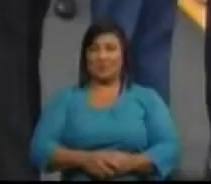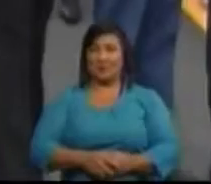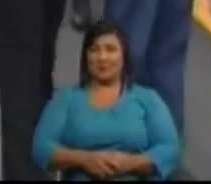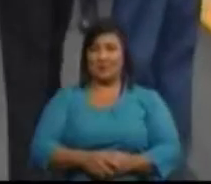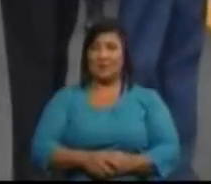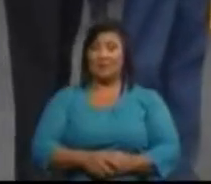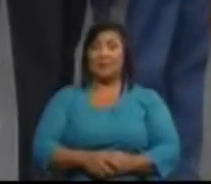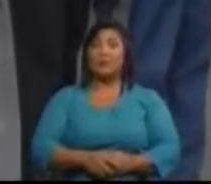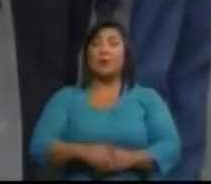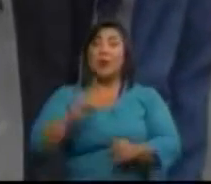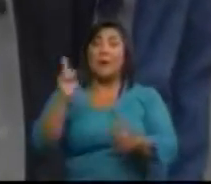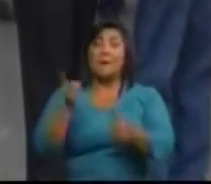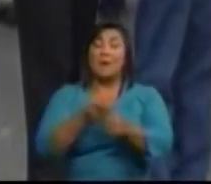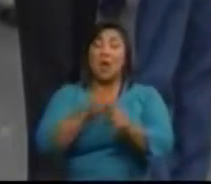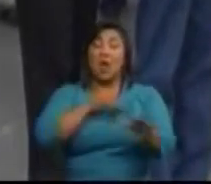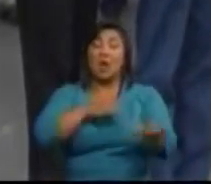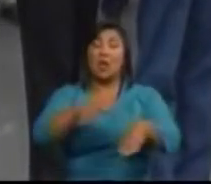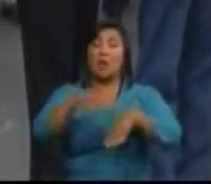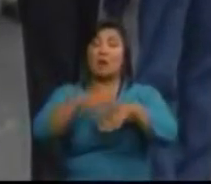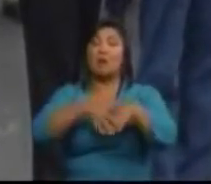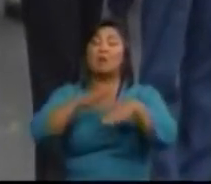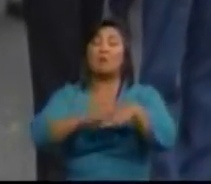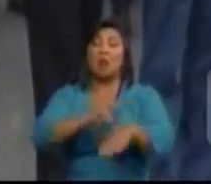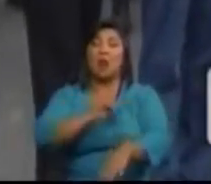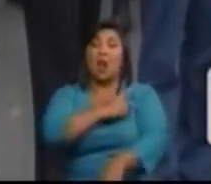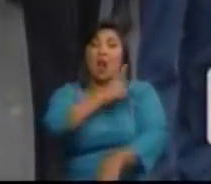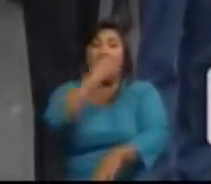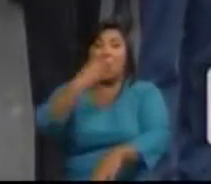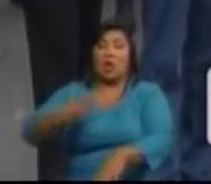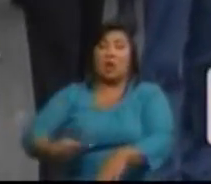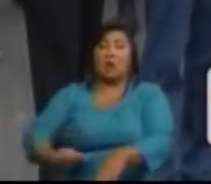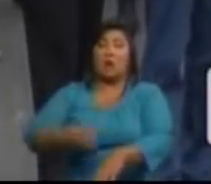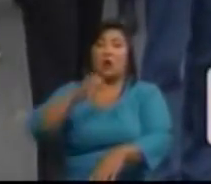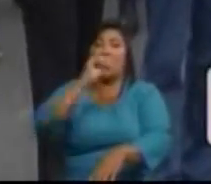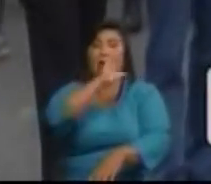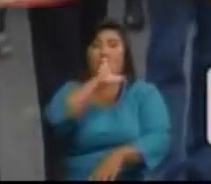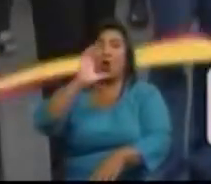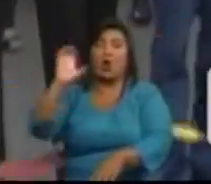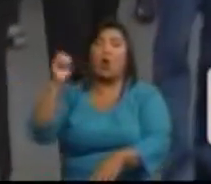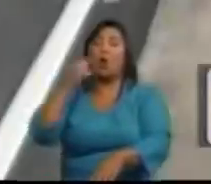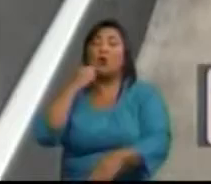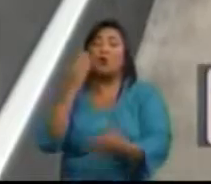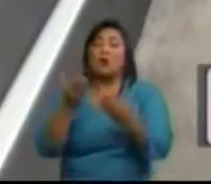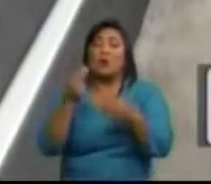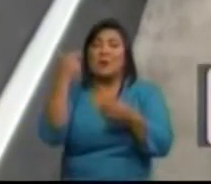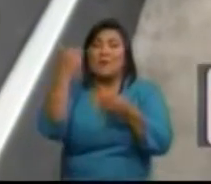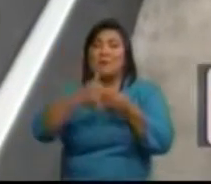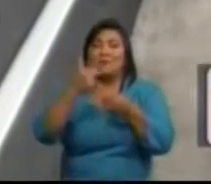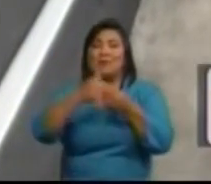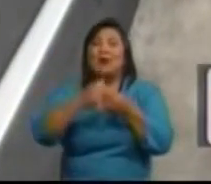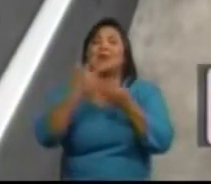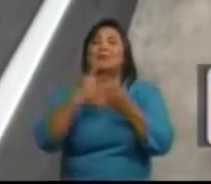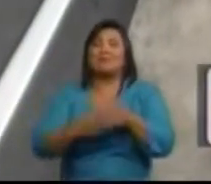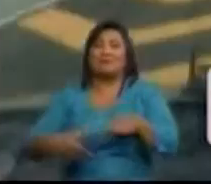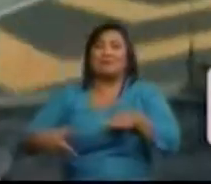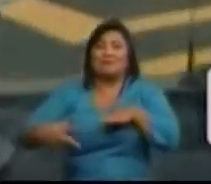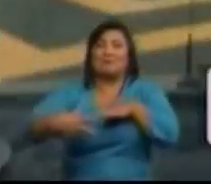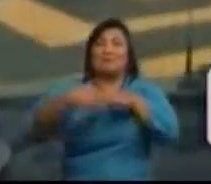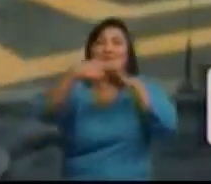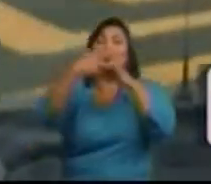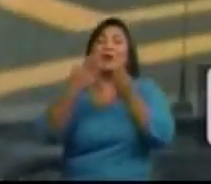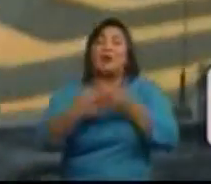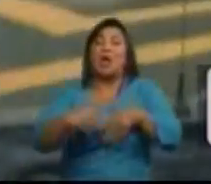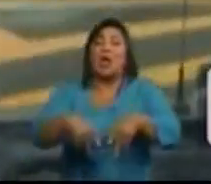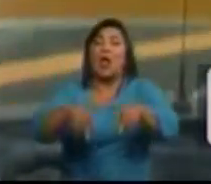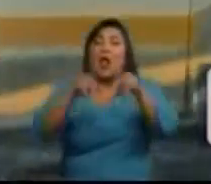La primera actividad en Machala la realizó el vicepresidente Otto Sonnenholzner, donde participó en la inauguración del paso elevado en la